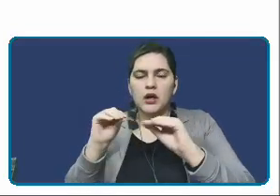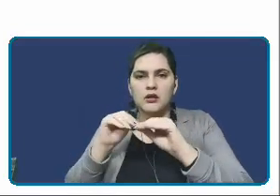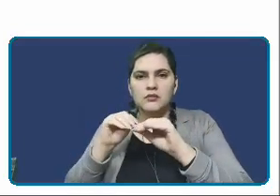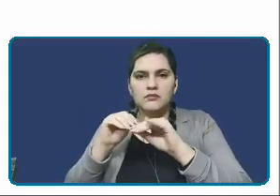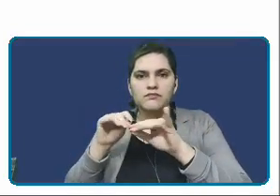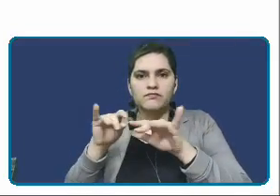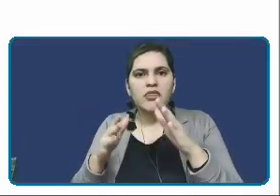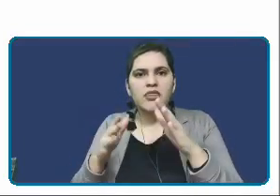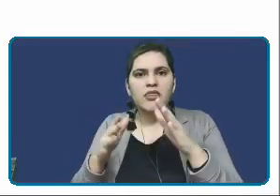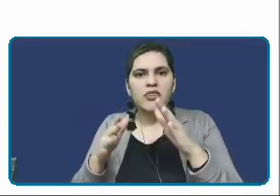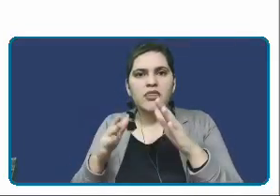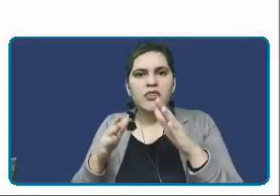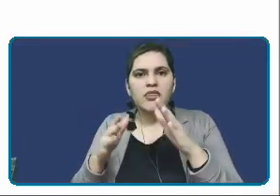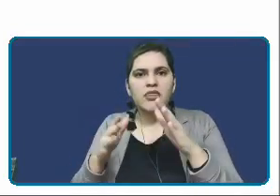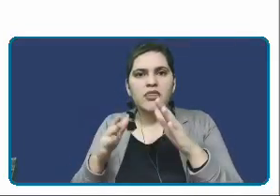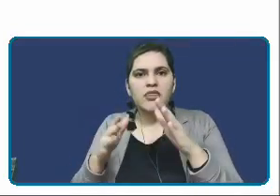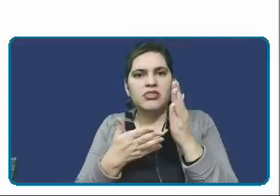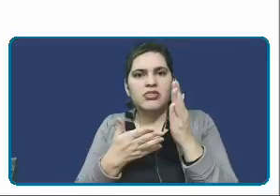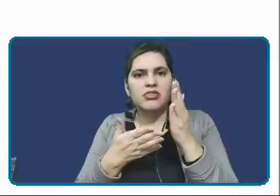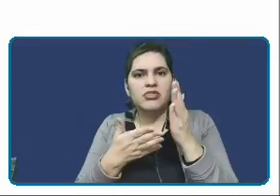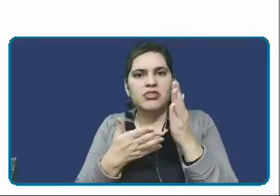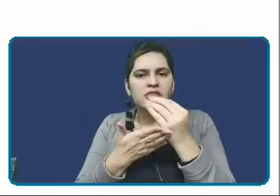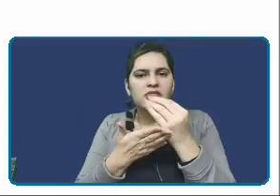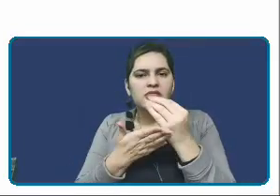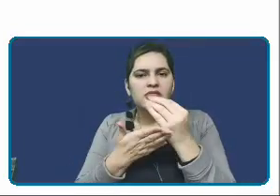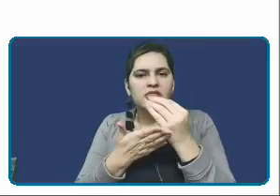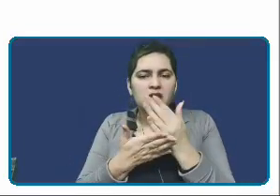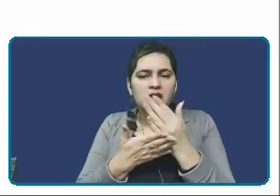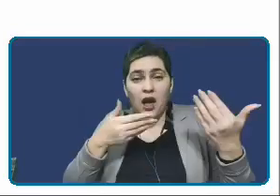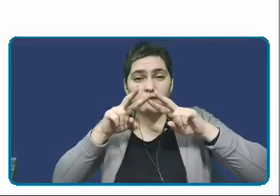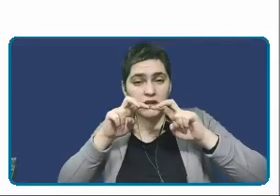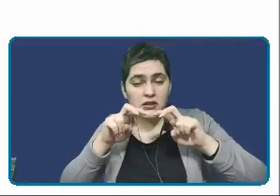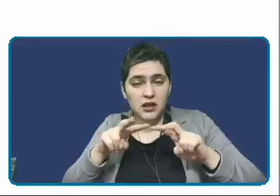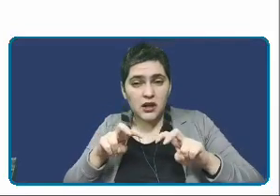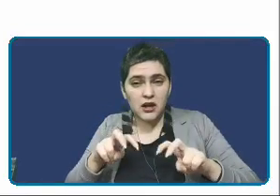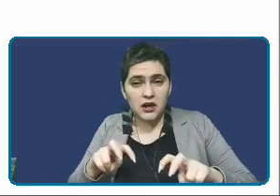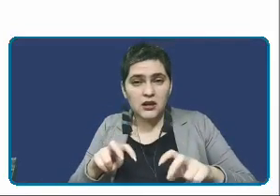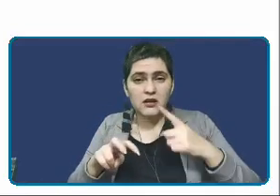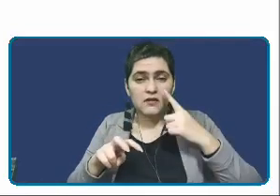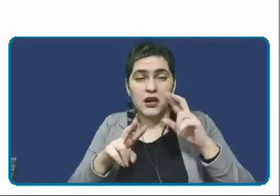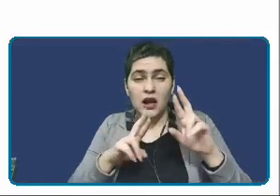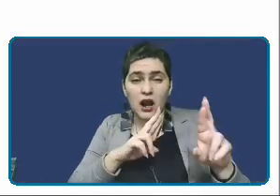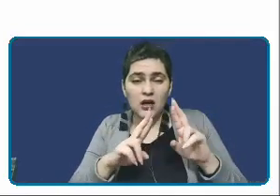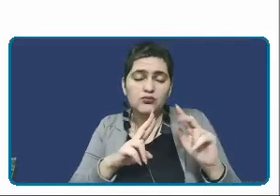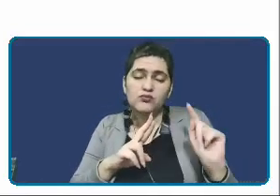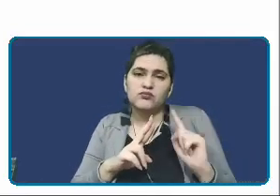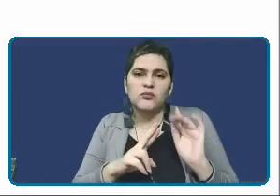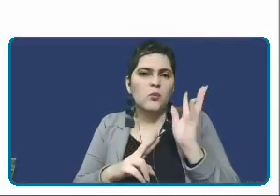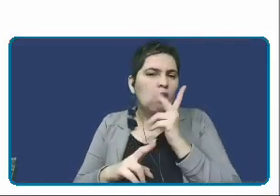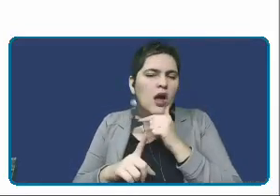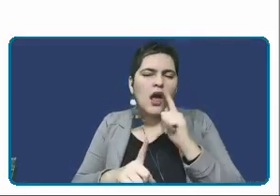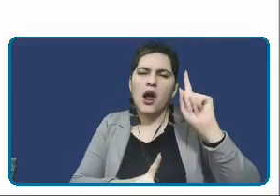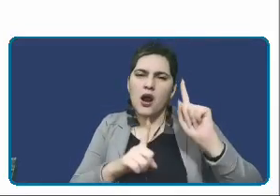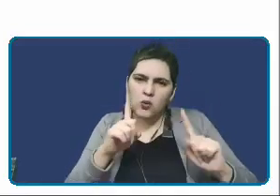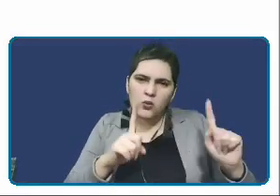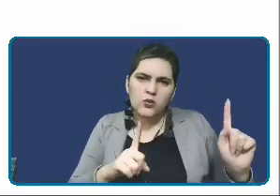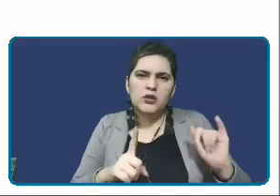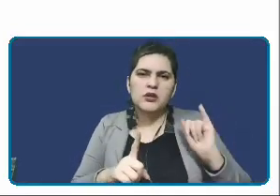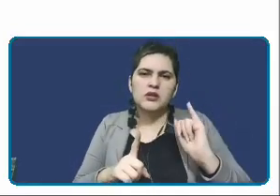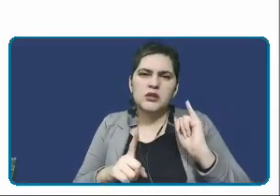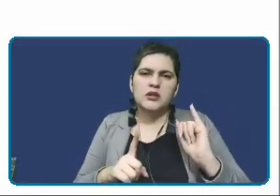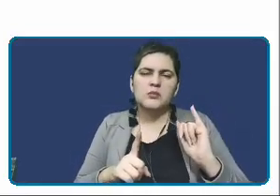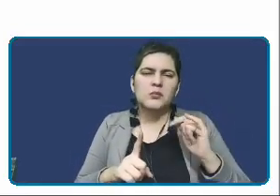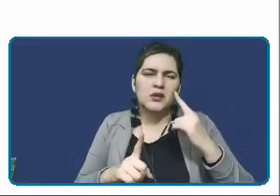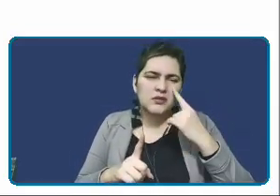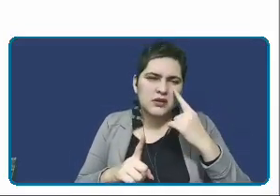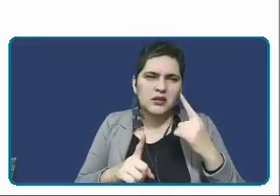la investigación actual no se ha logrado relacionar, solamente en algunas cosas. Entonces los experimentos han fracasado en encontrar altas